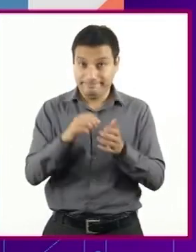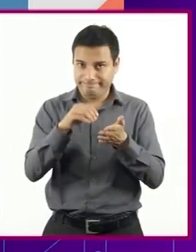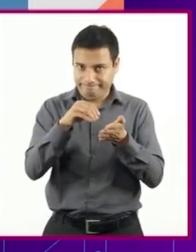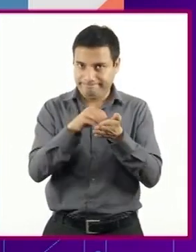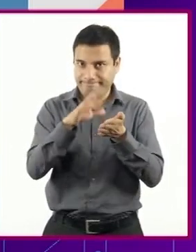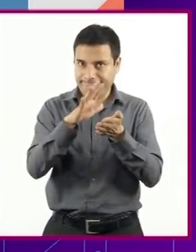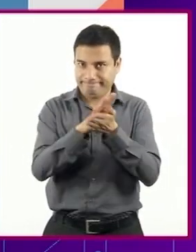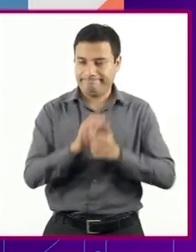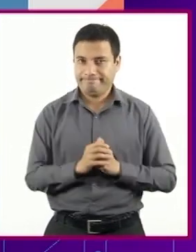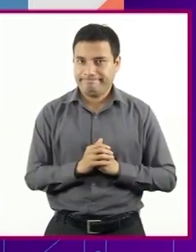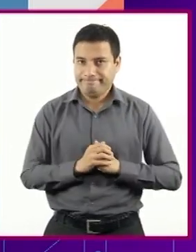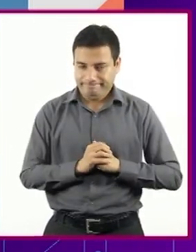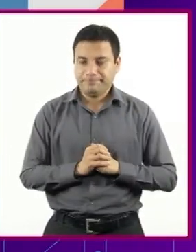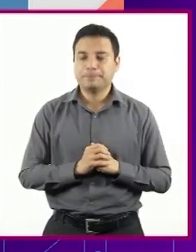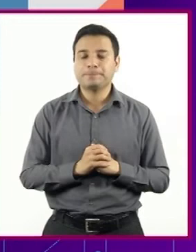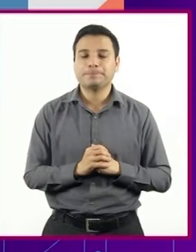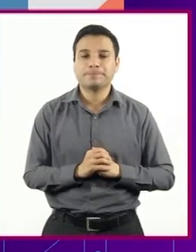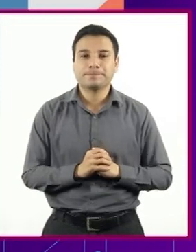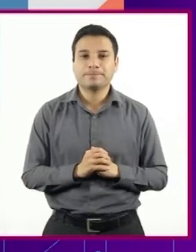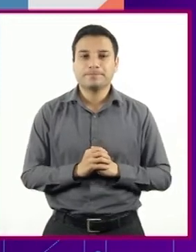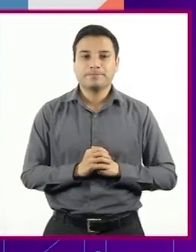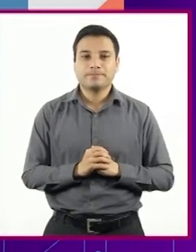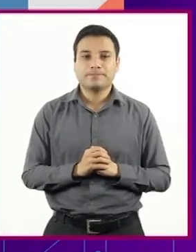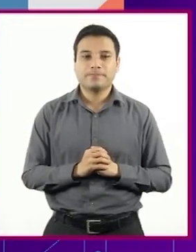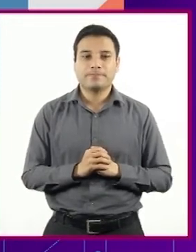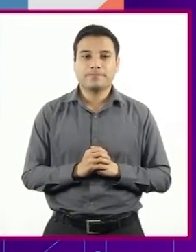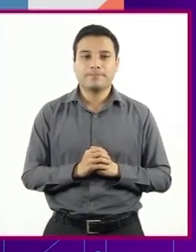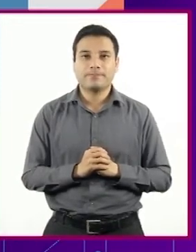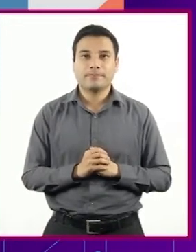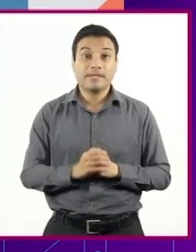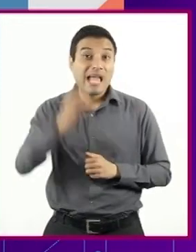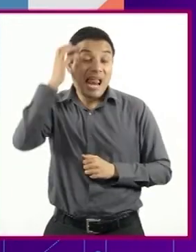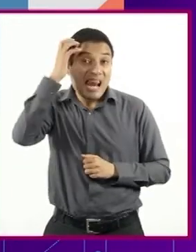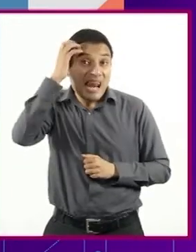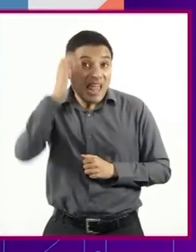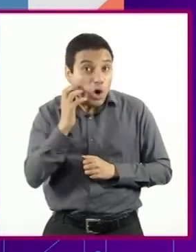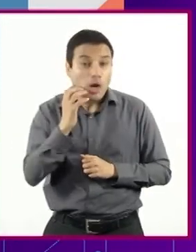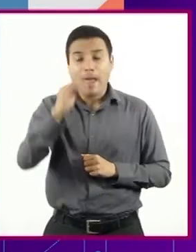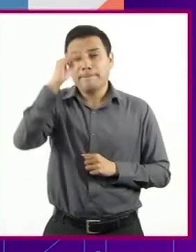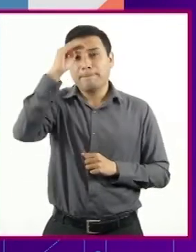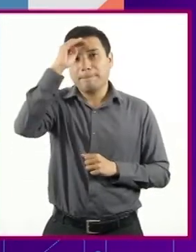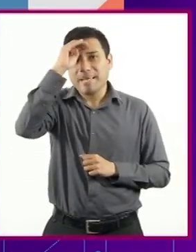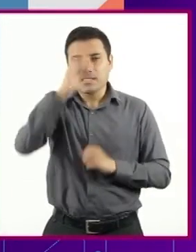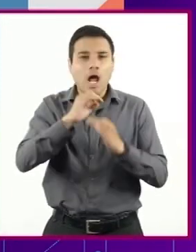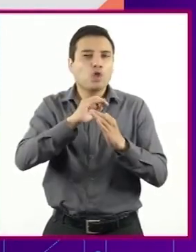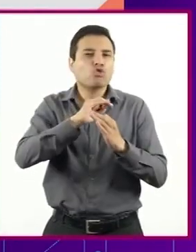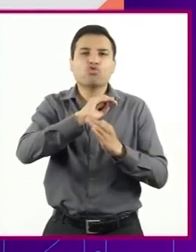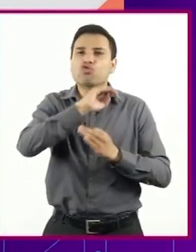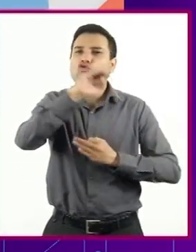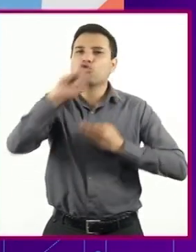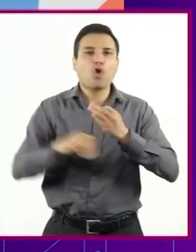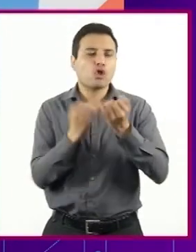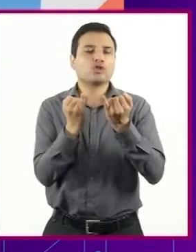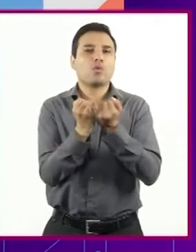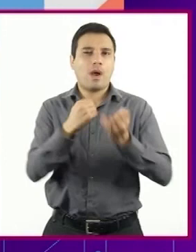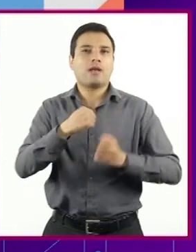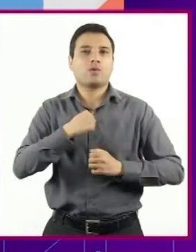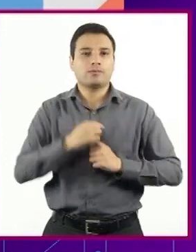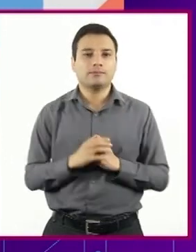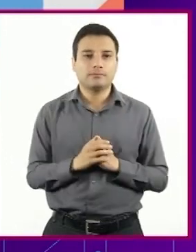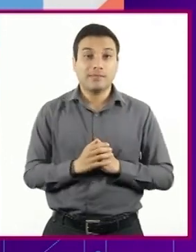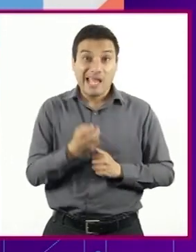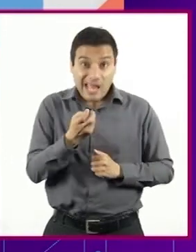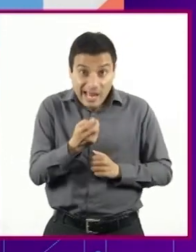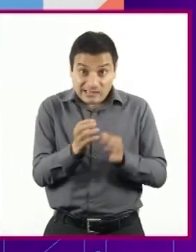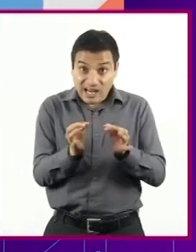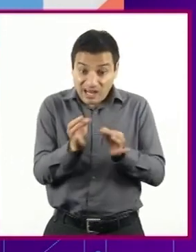siguientes dichos o refranes en su libreta. El león cree que todos son hijos de su condición. Estas son